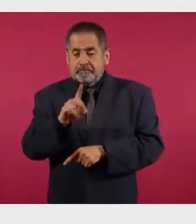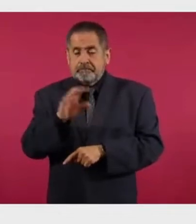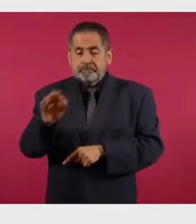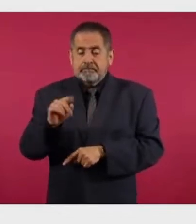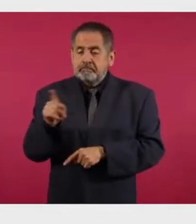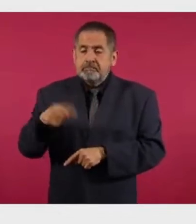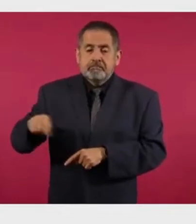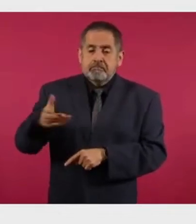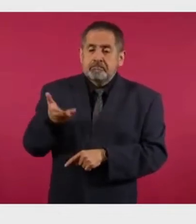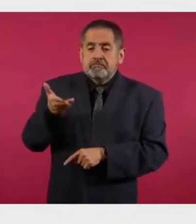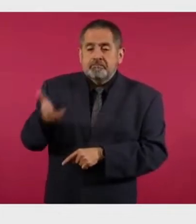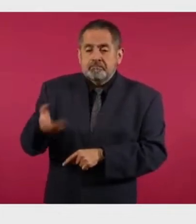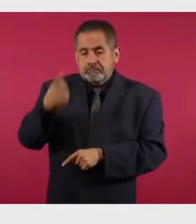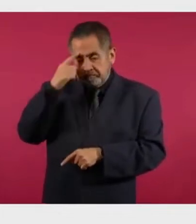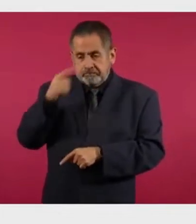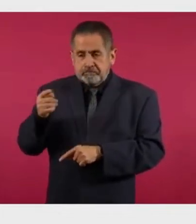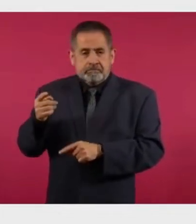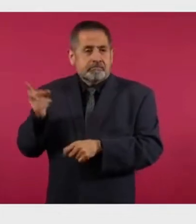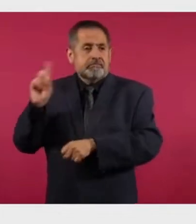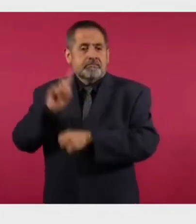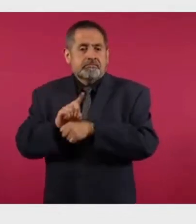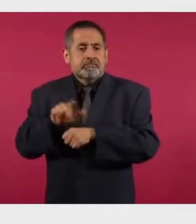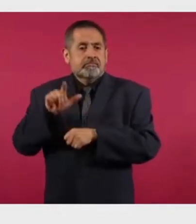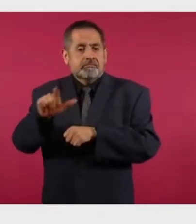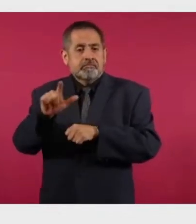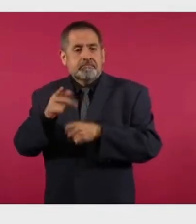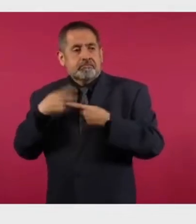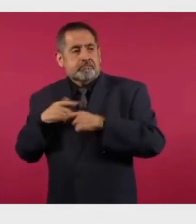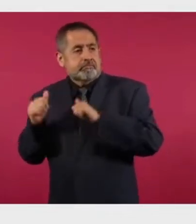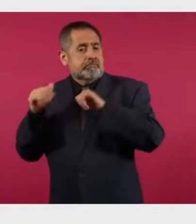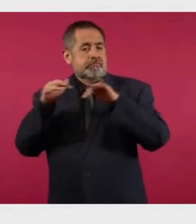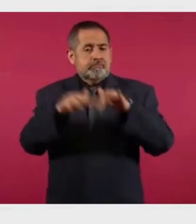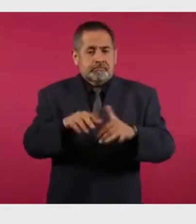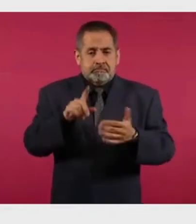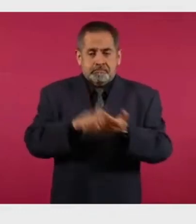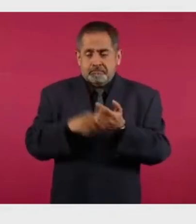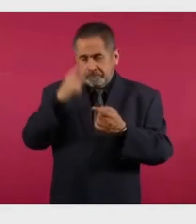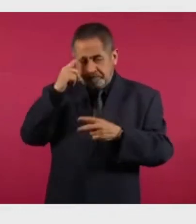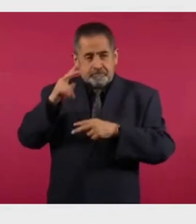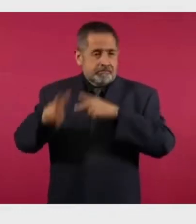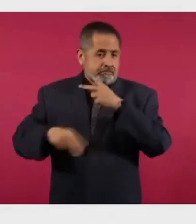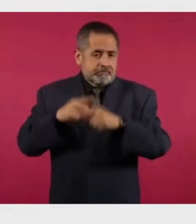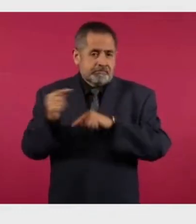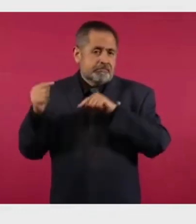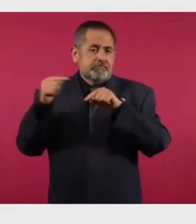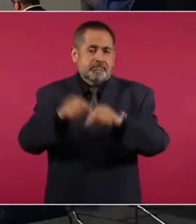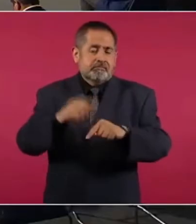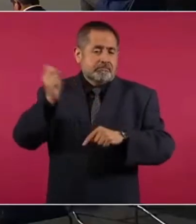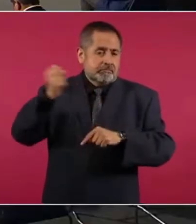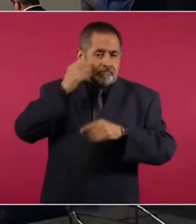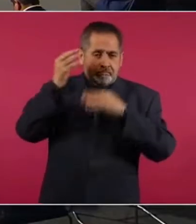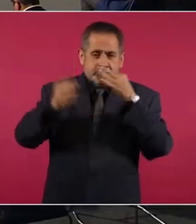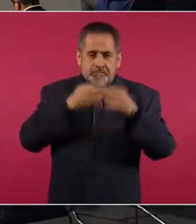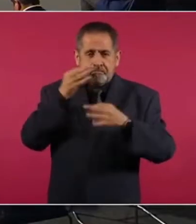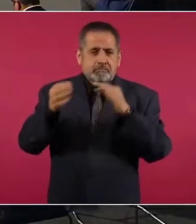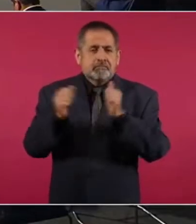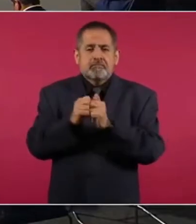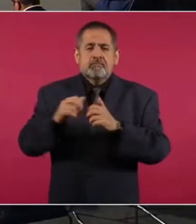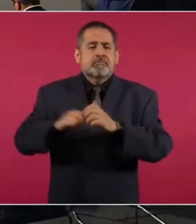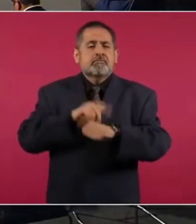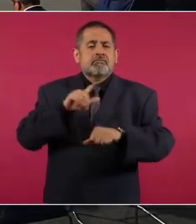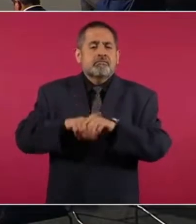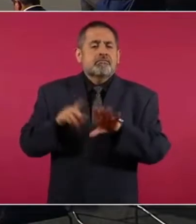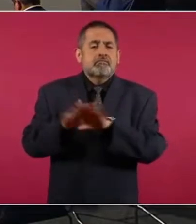piden gente para el 17 del actual para que asistan a la Conferencia